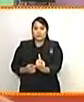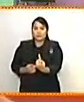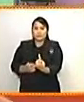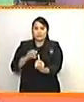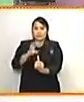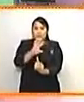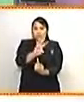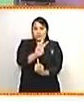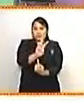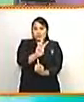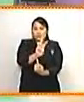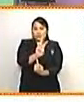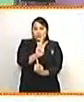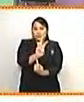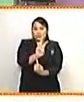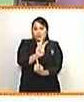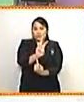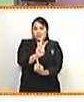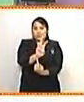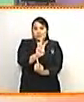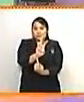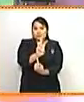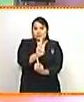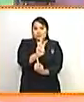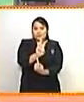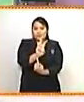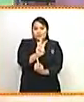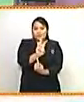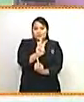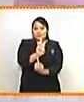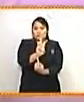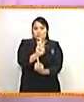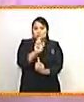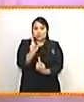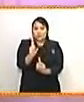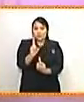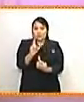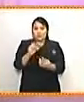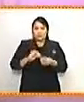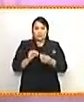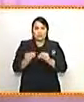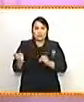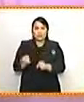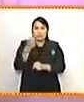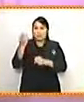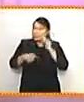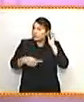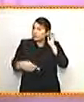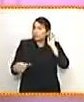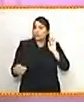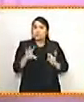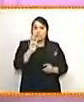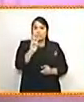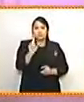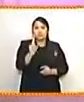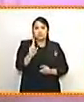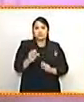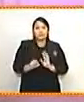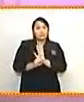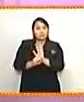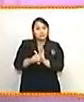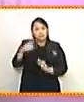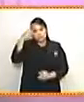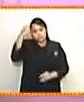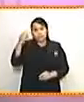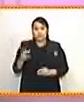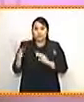6, segundo dígito. Suerte. 1, número ganador para la Diaria 61 con su símbolo de sueños